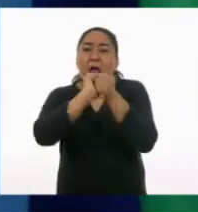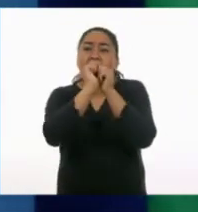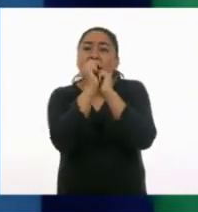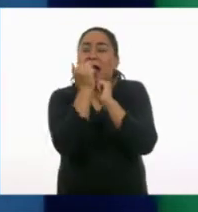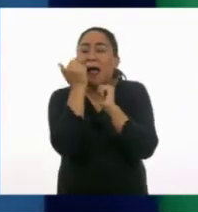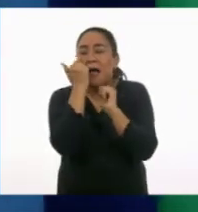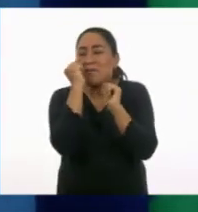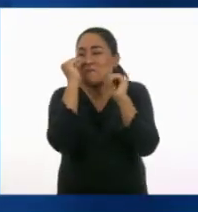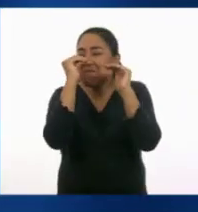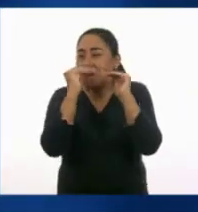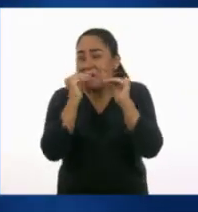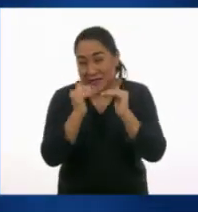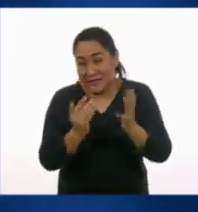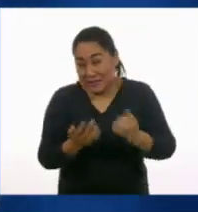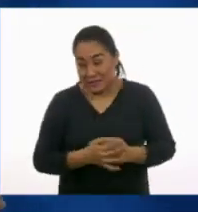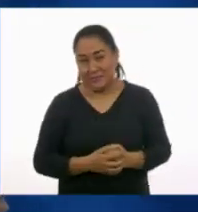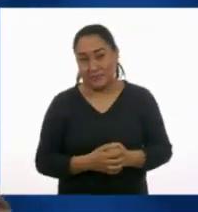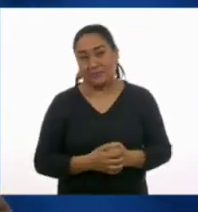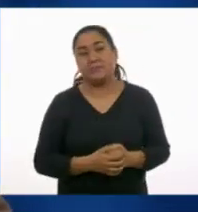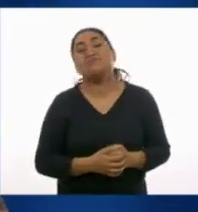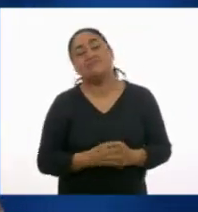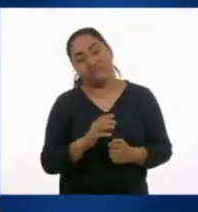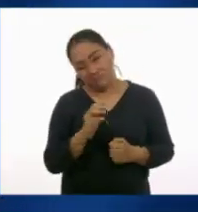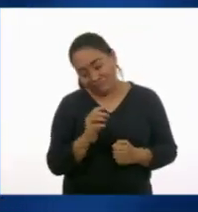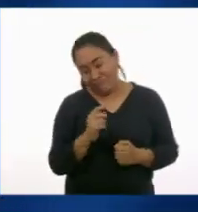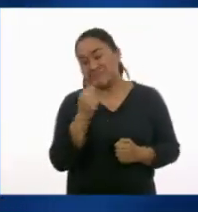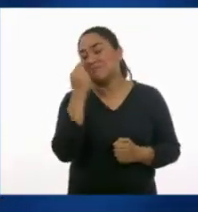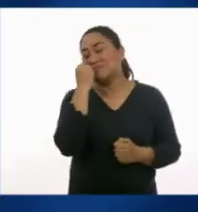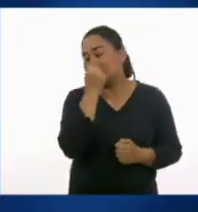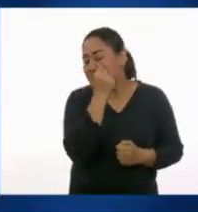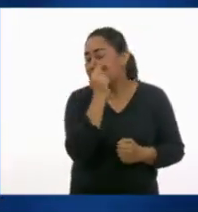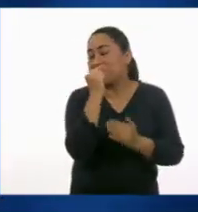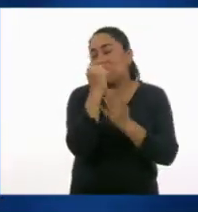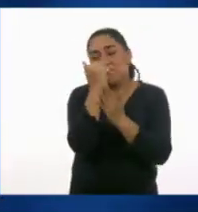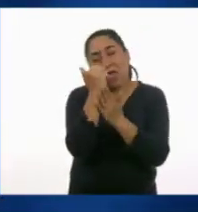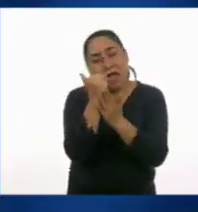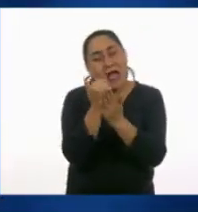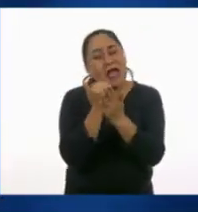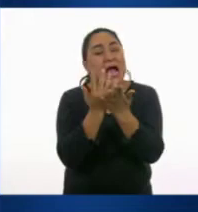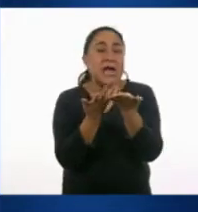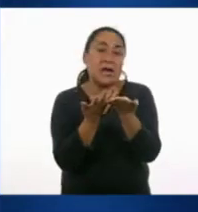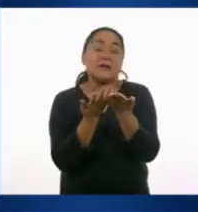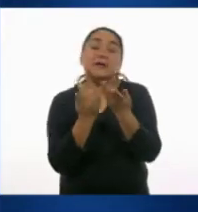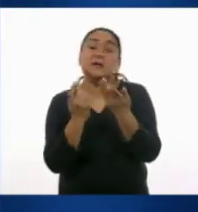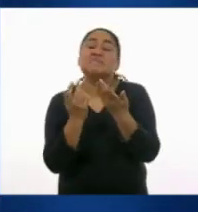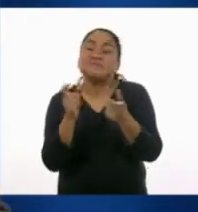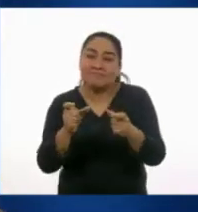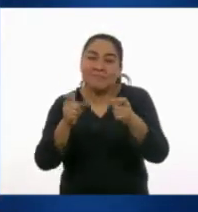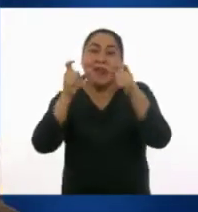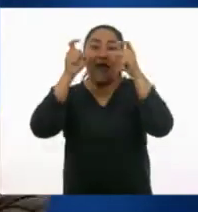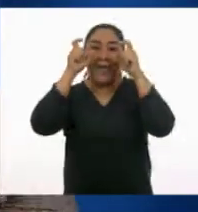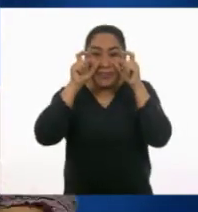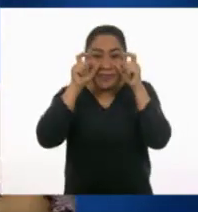visto todo. Sí. Pero su vista está un poco cansada y entonces pues, usa unos lentes